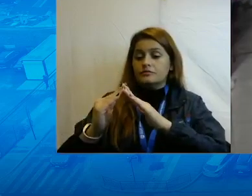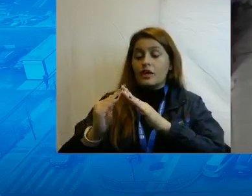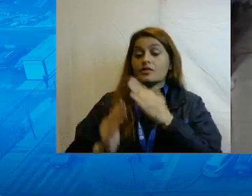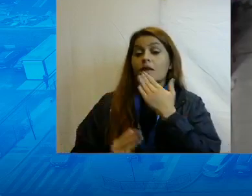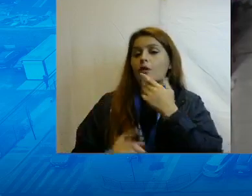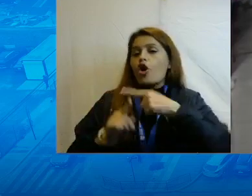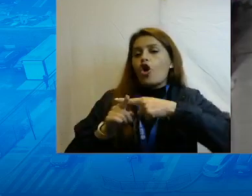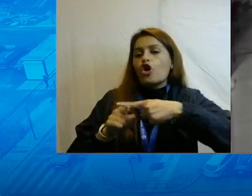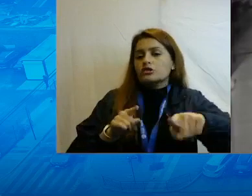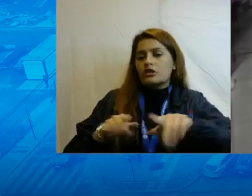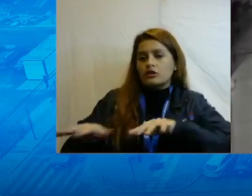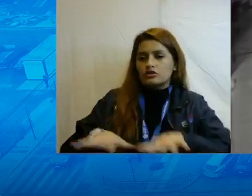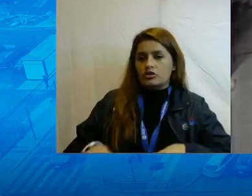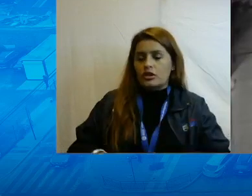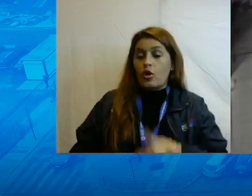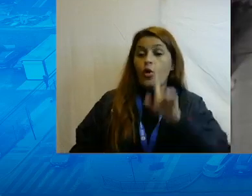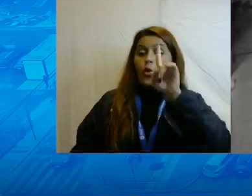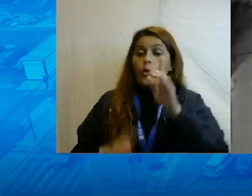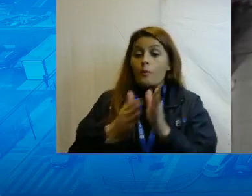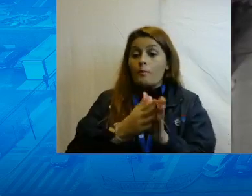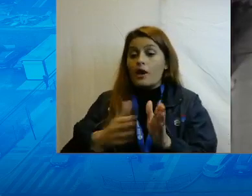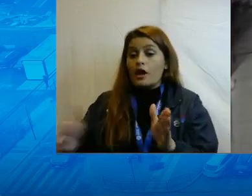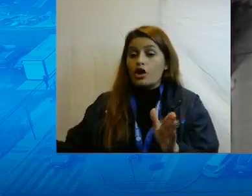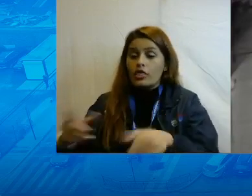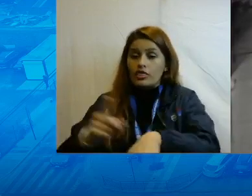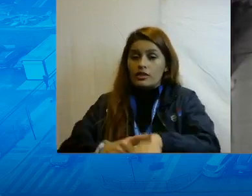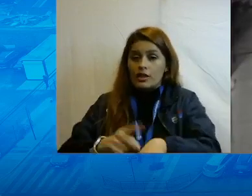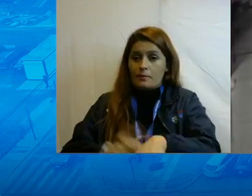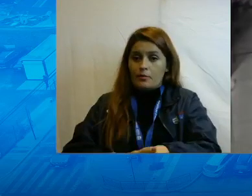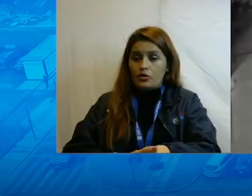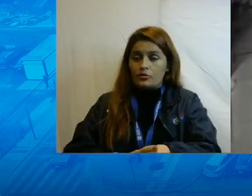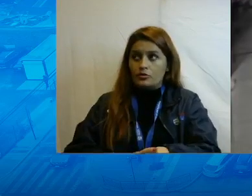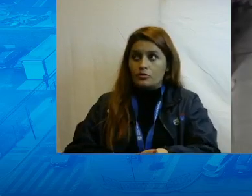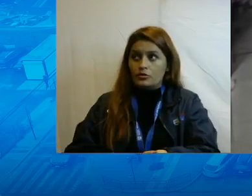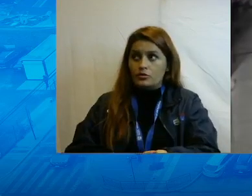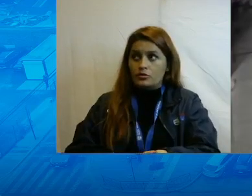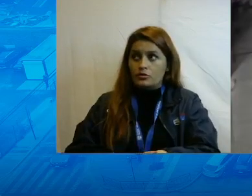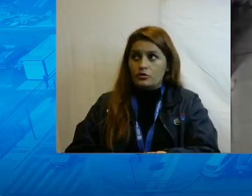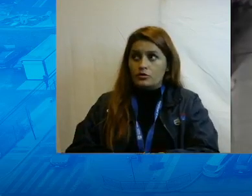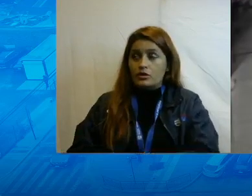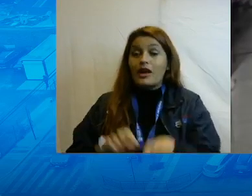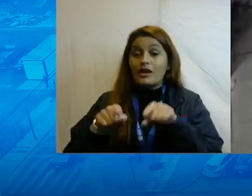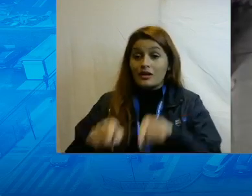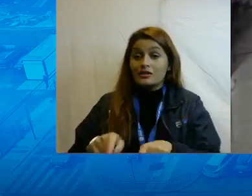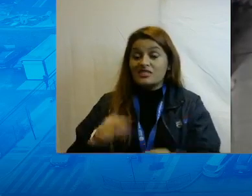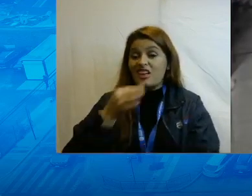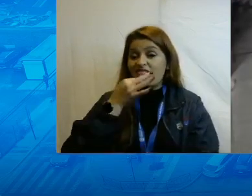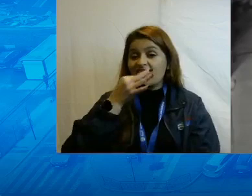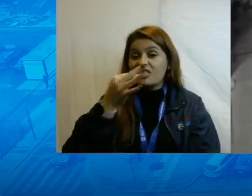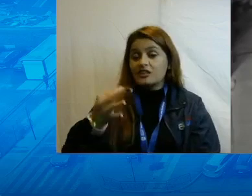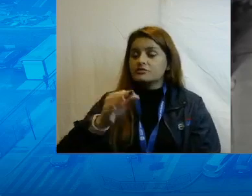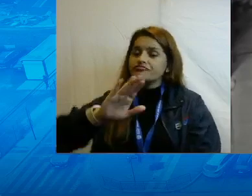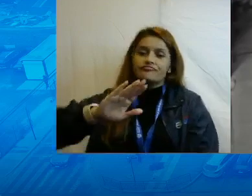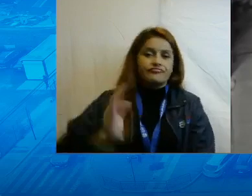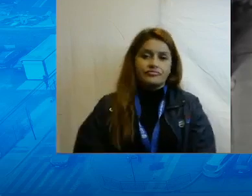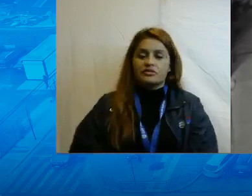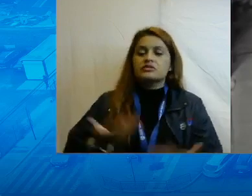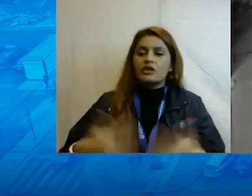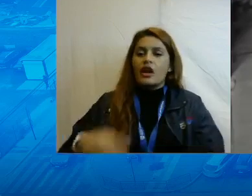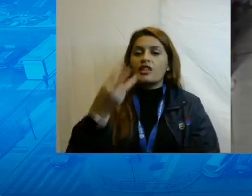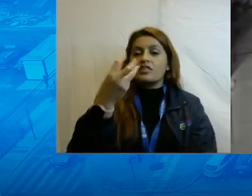otras acciones en un periodo determinado de tiempo, en esa instancia se declaran agotados los medios de